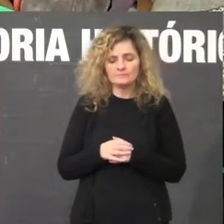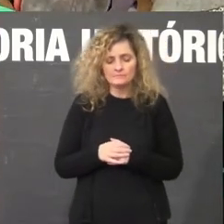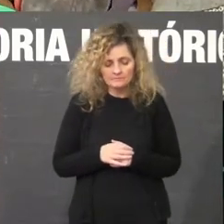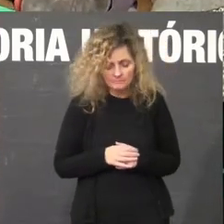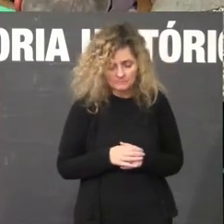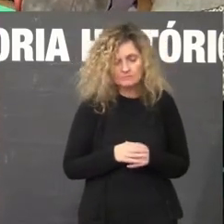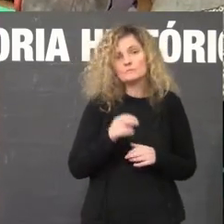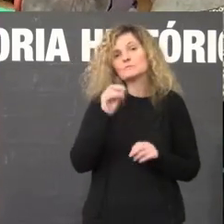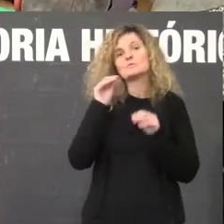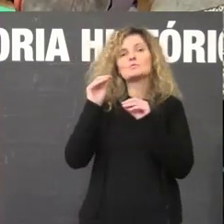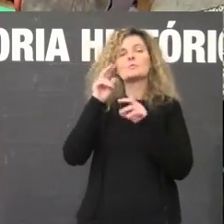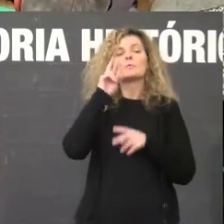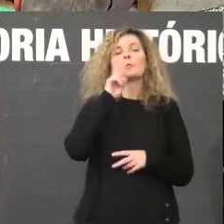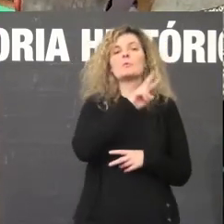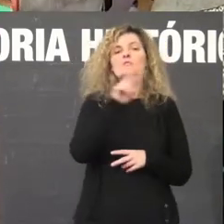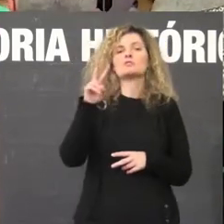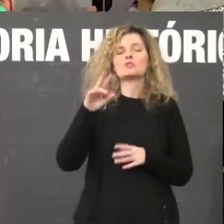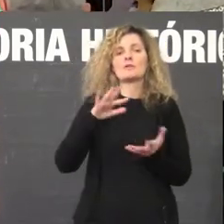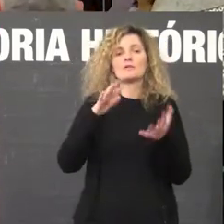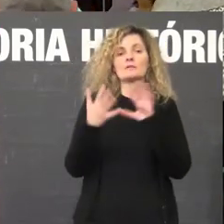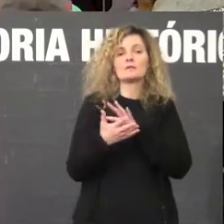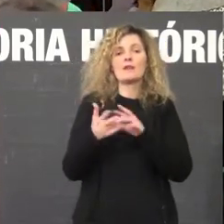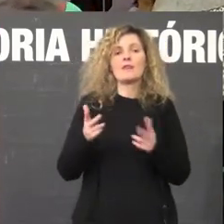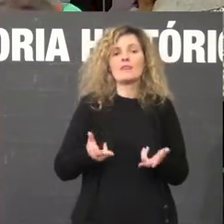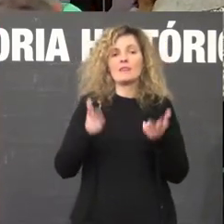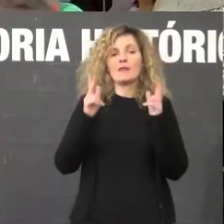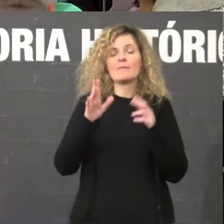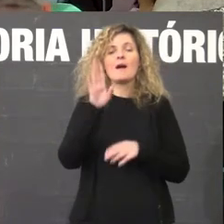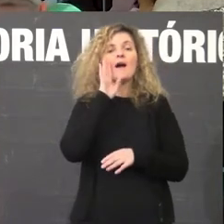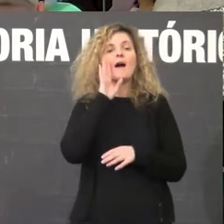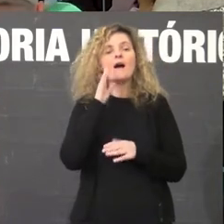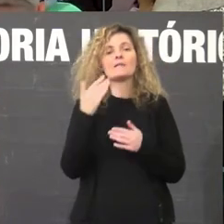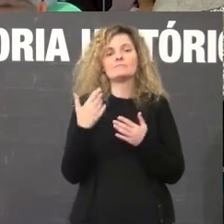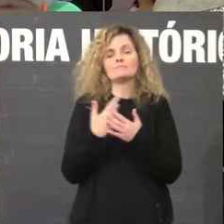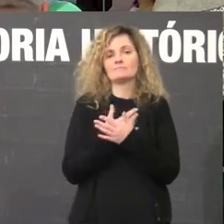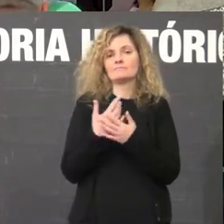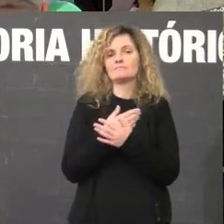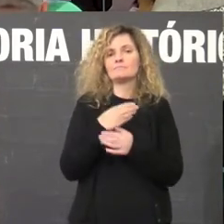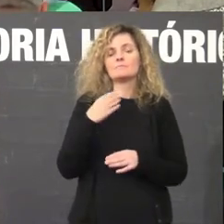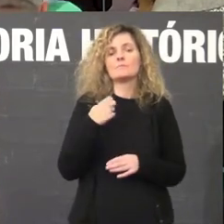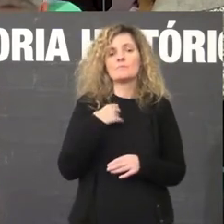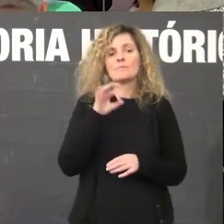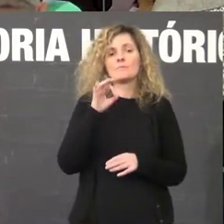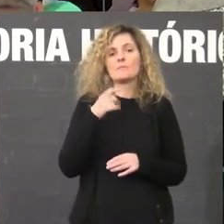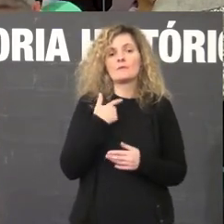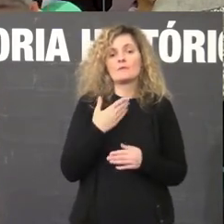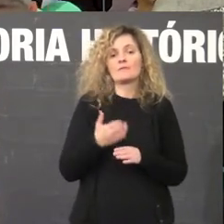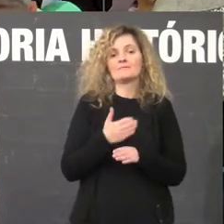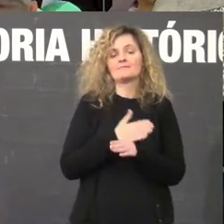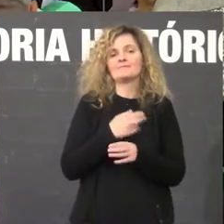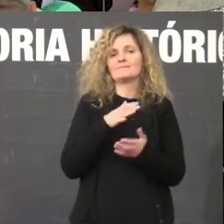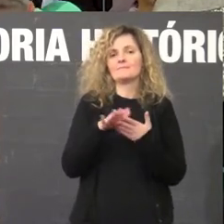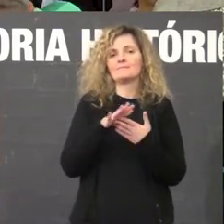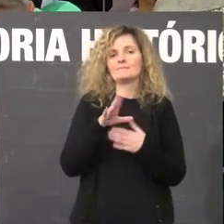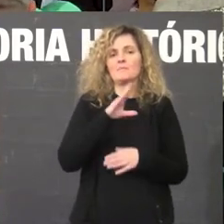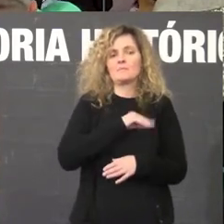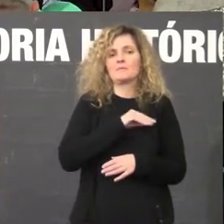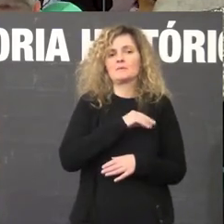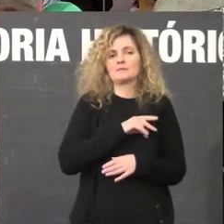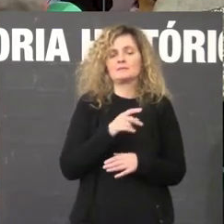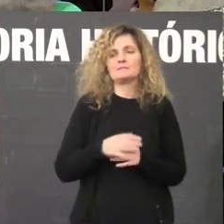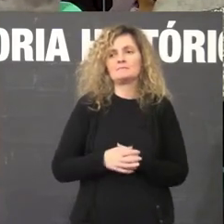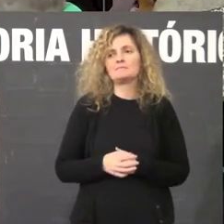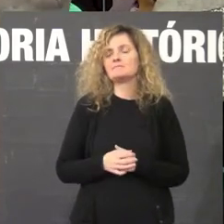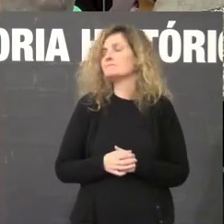A súa visión da transición e da democracia, como xa falaba previamente con él, xa vos adianto que é bastante crítica, creo, non,